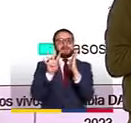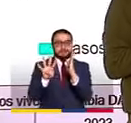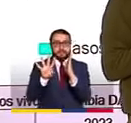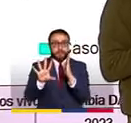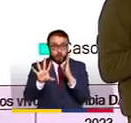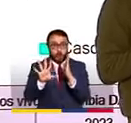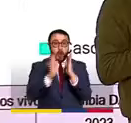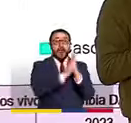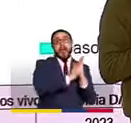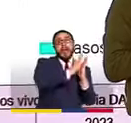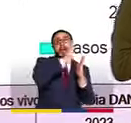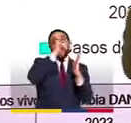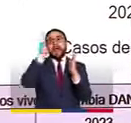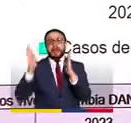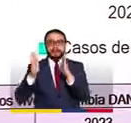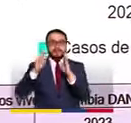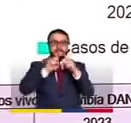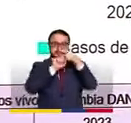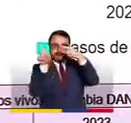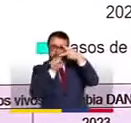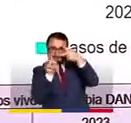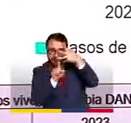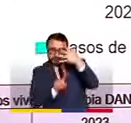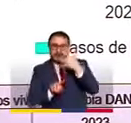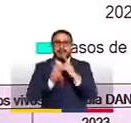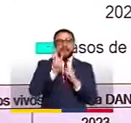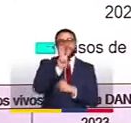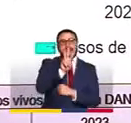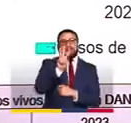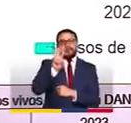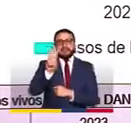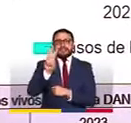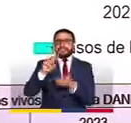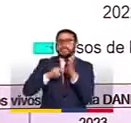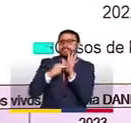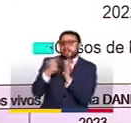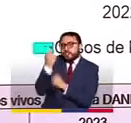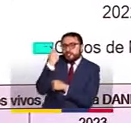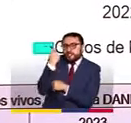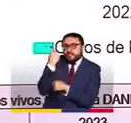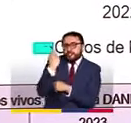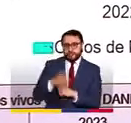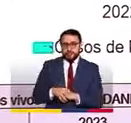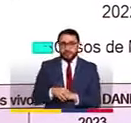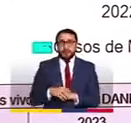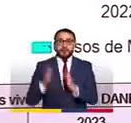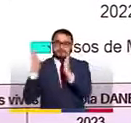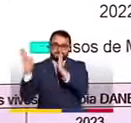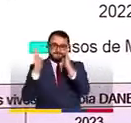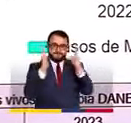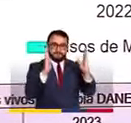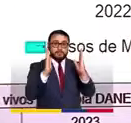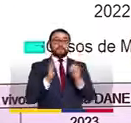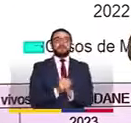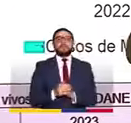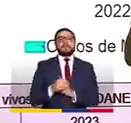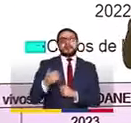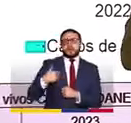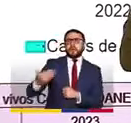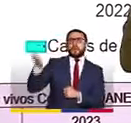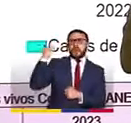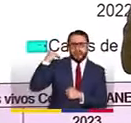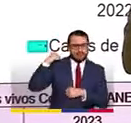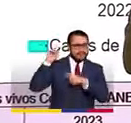la semana 33, es decir, ahora reciente. Yo hice esta presentación hace